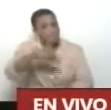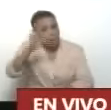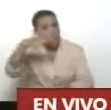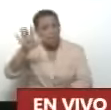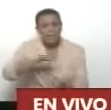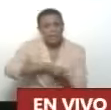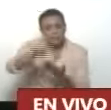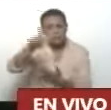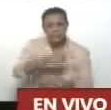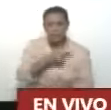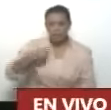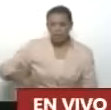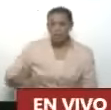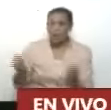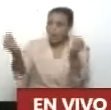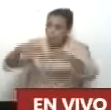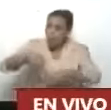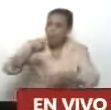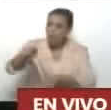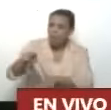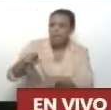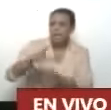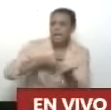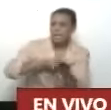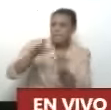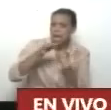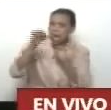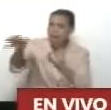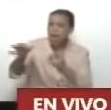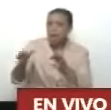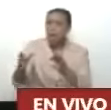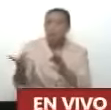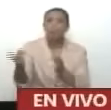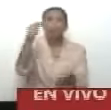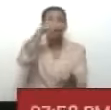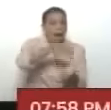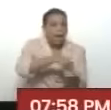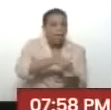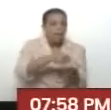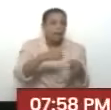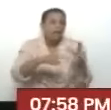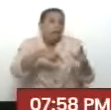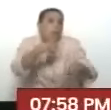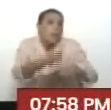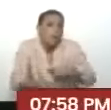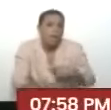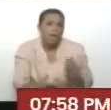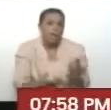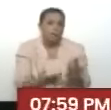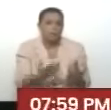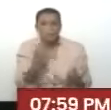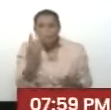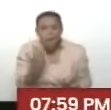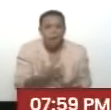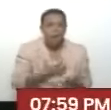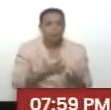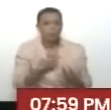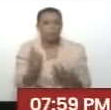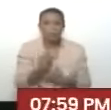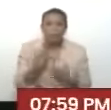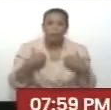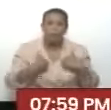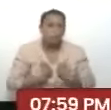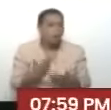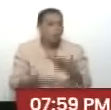Shanghái, tú cuadras tu cosa y llegas, así sea desmayado, que te traigan una